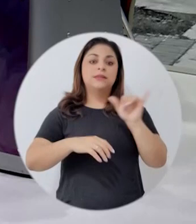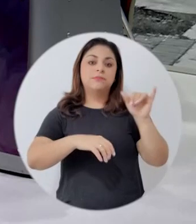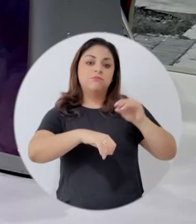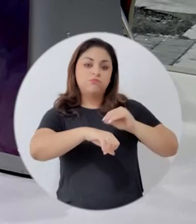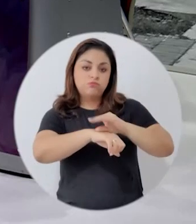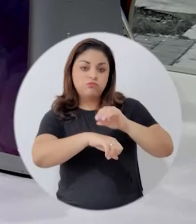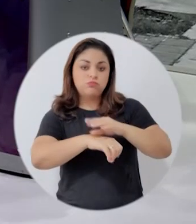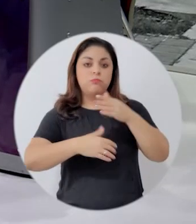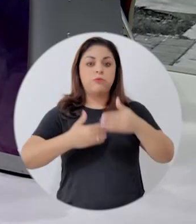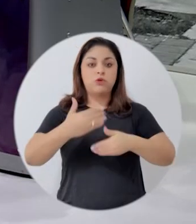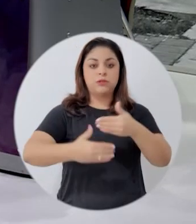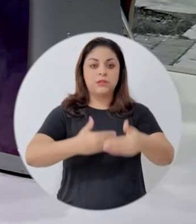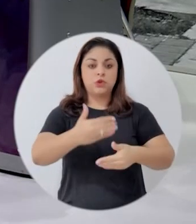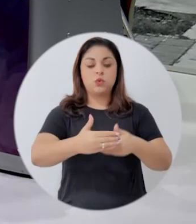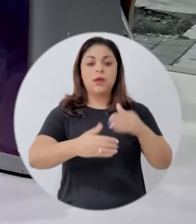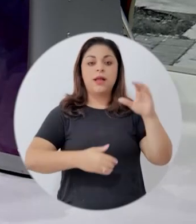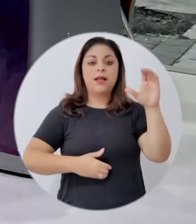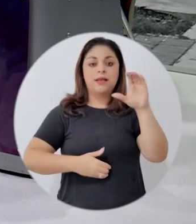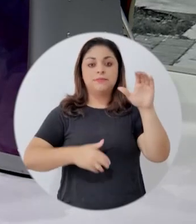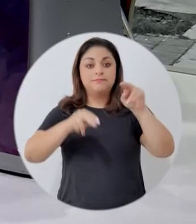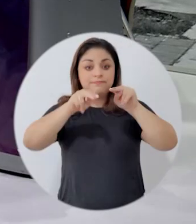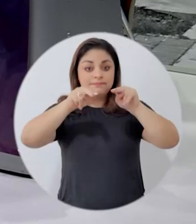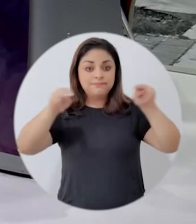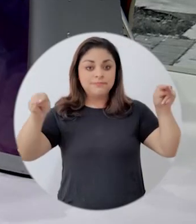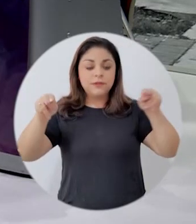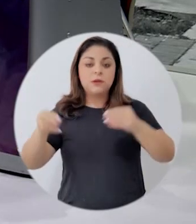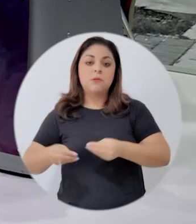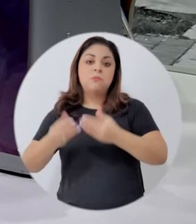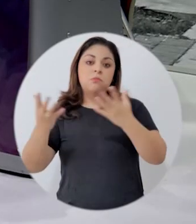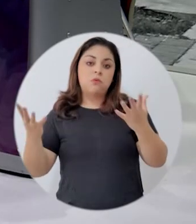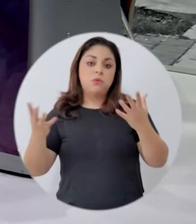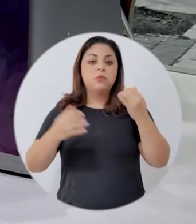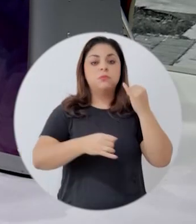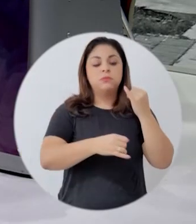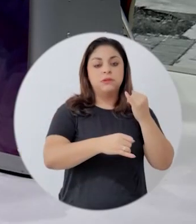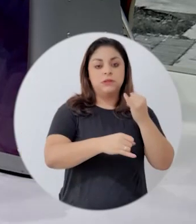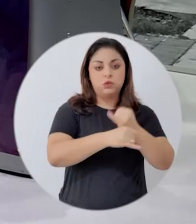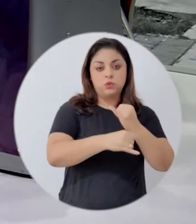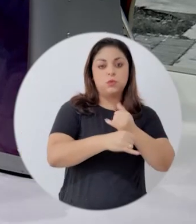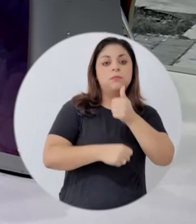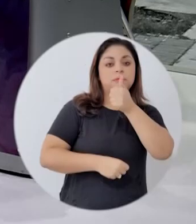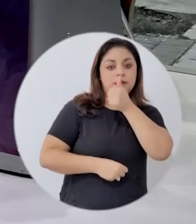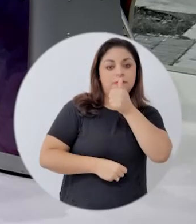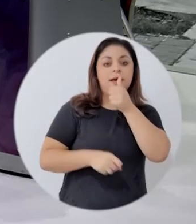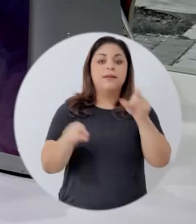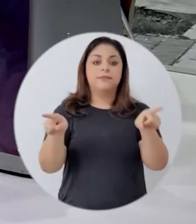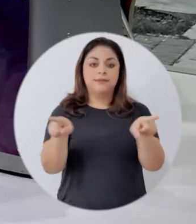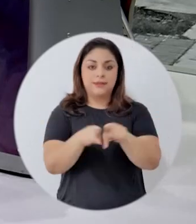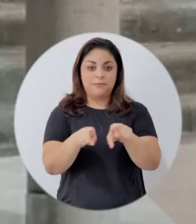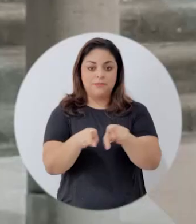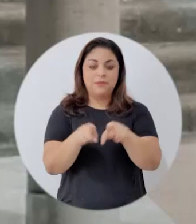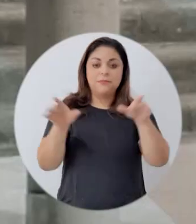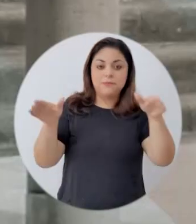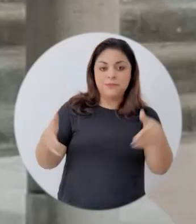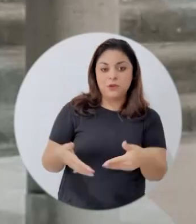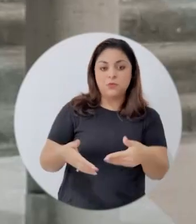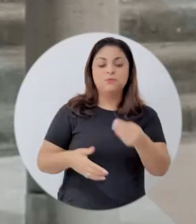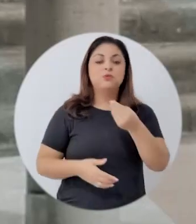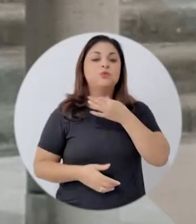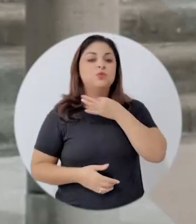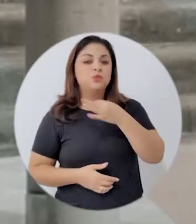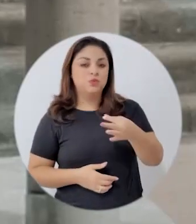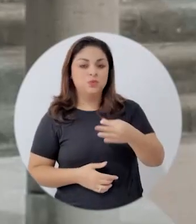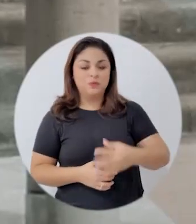es asesor en los procesos de carbono neutralidad, tanto en lo público como en lo privado. Bienvenido, Emanuel. Mucho gusto estar aquí